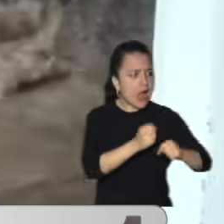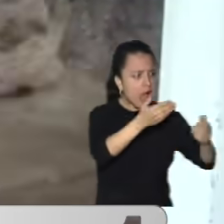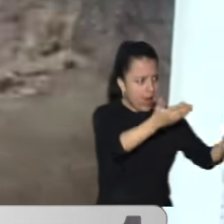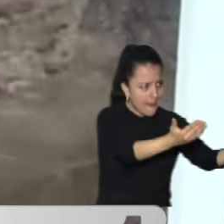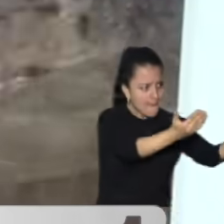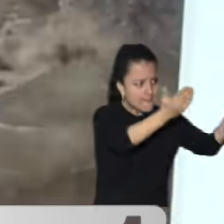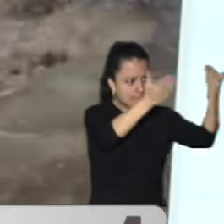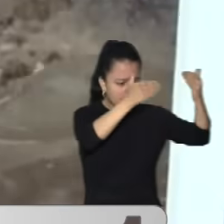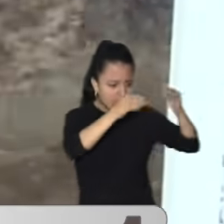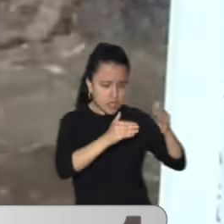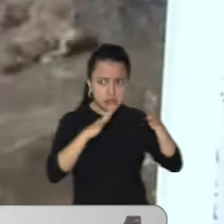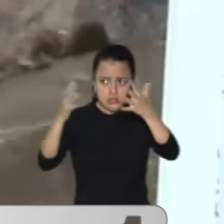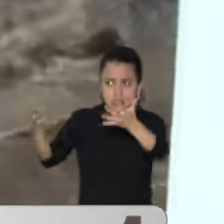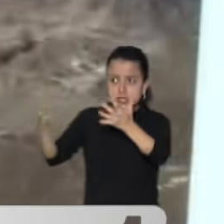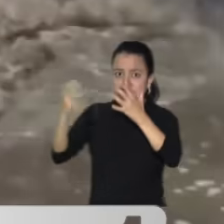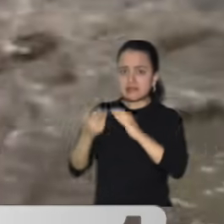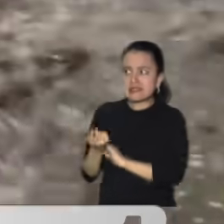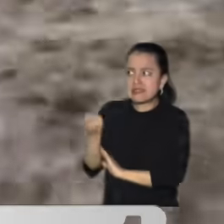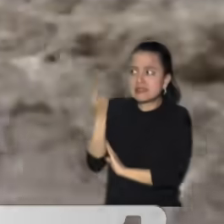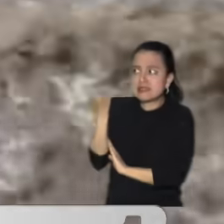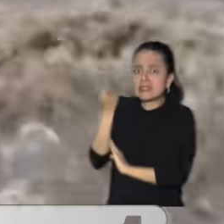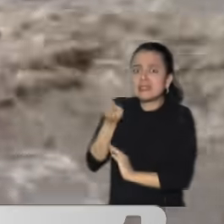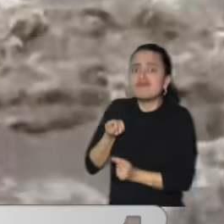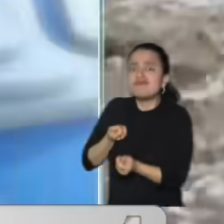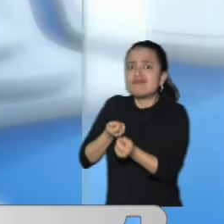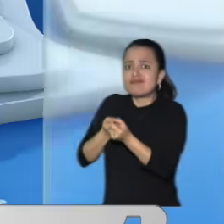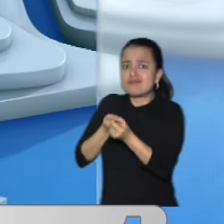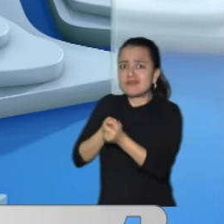se aproxima un amenazante tifón a la zona.